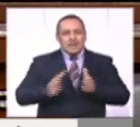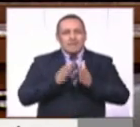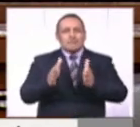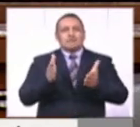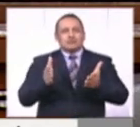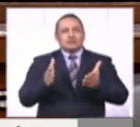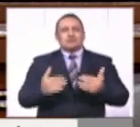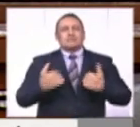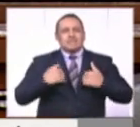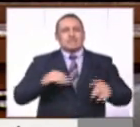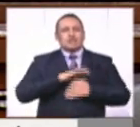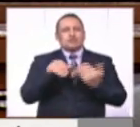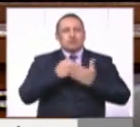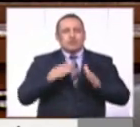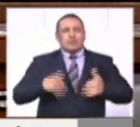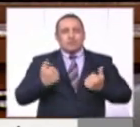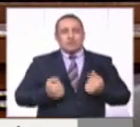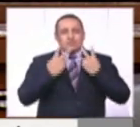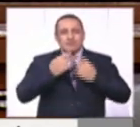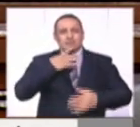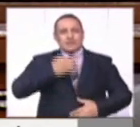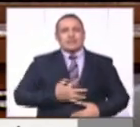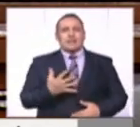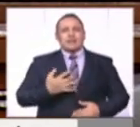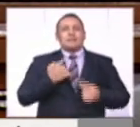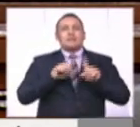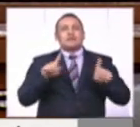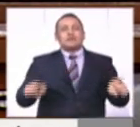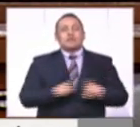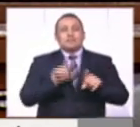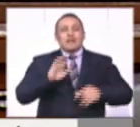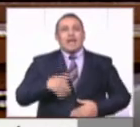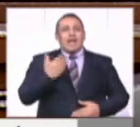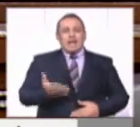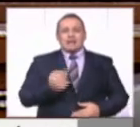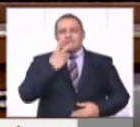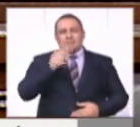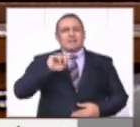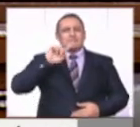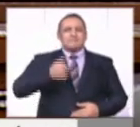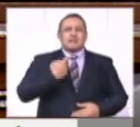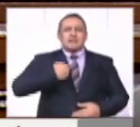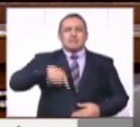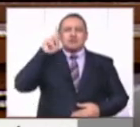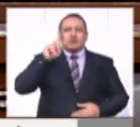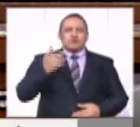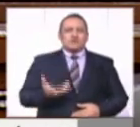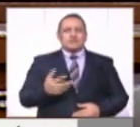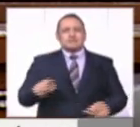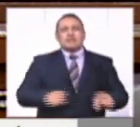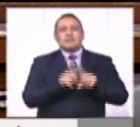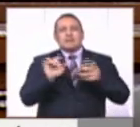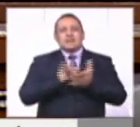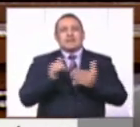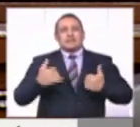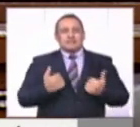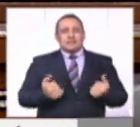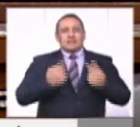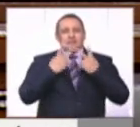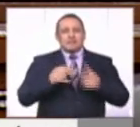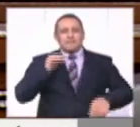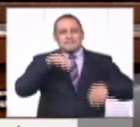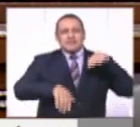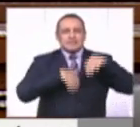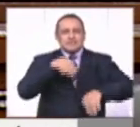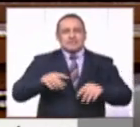en todo lo que han hablado acá que es verdad Pero hay miles de millones que terminan en piscinas que